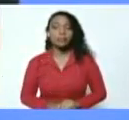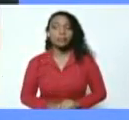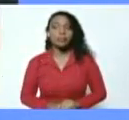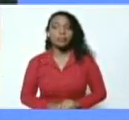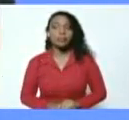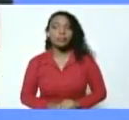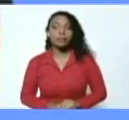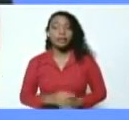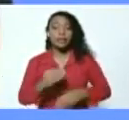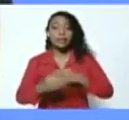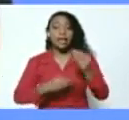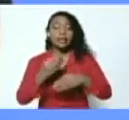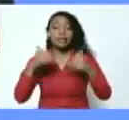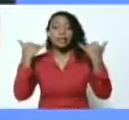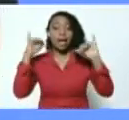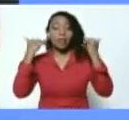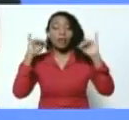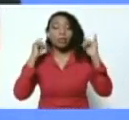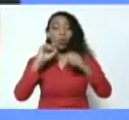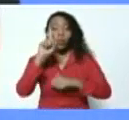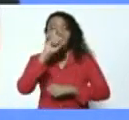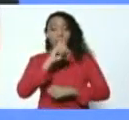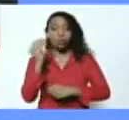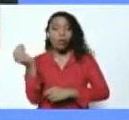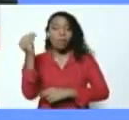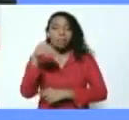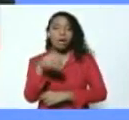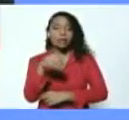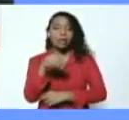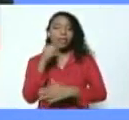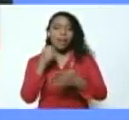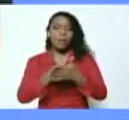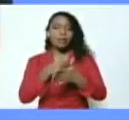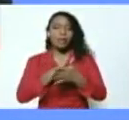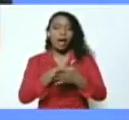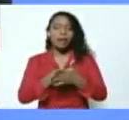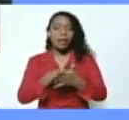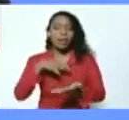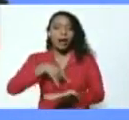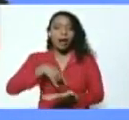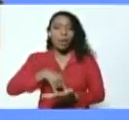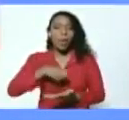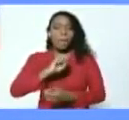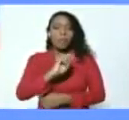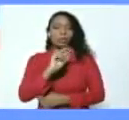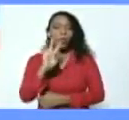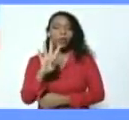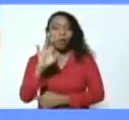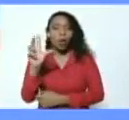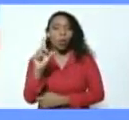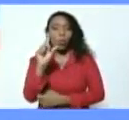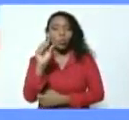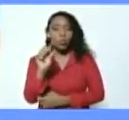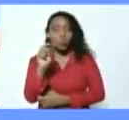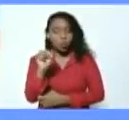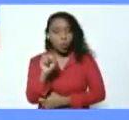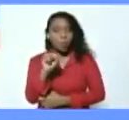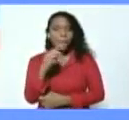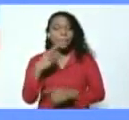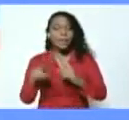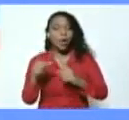2000, o sea, se estaba conmemorando un año más de la batalla de Carabobo, 24 de junio, pero del